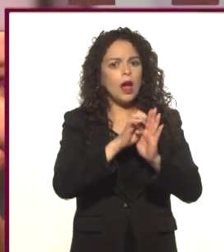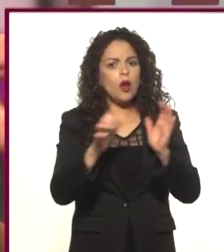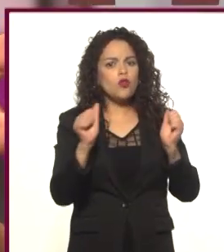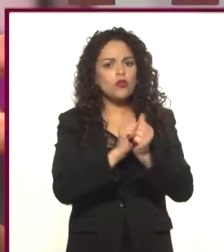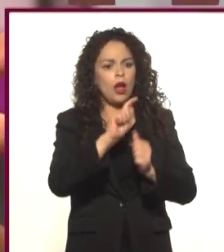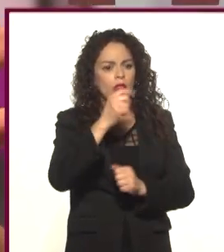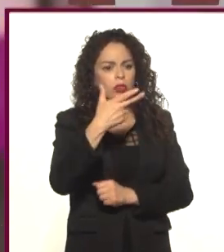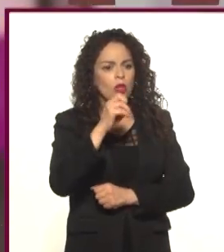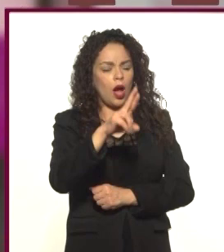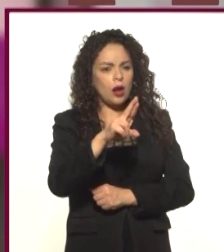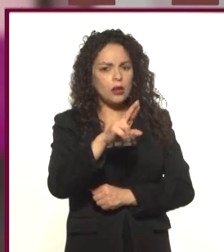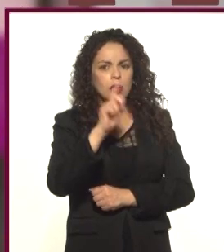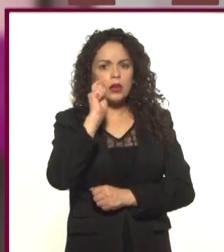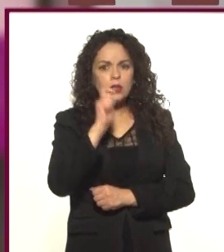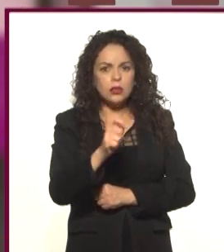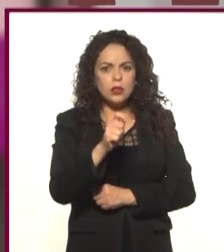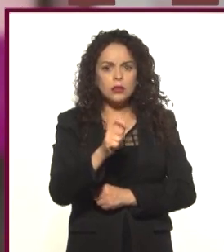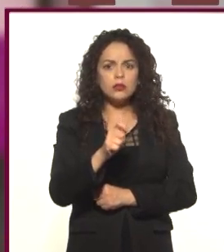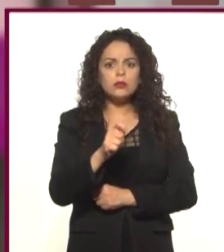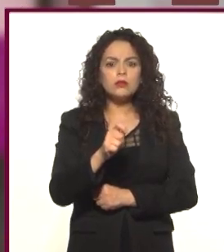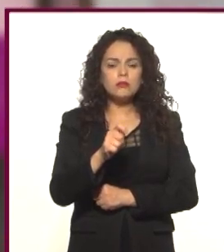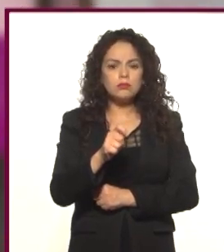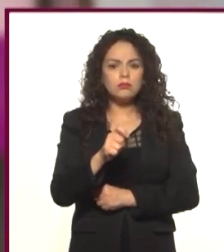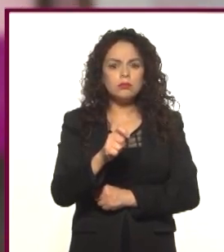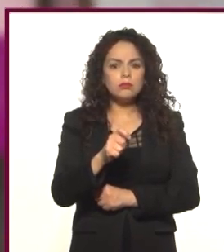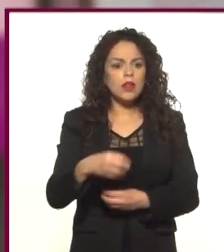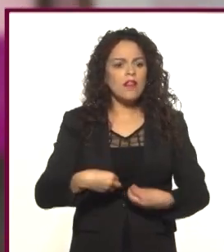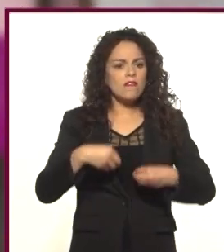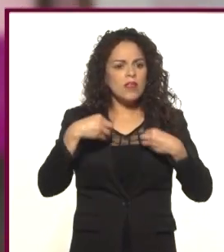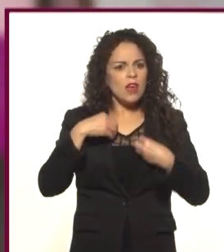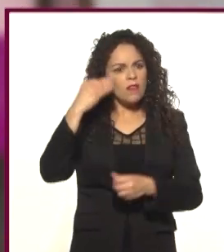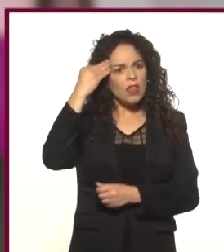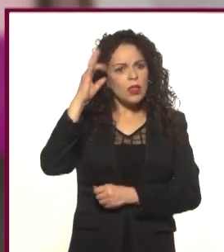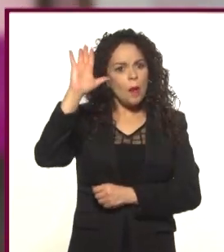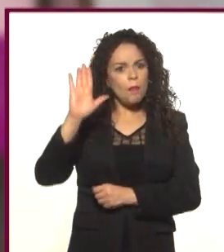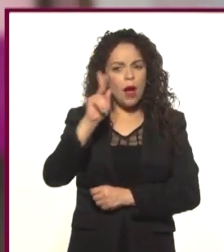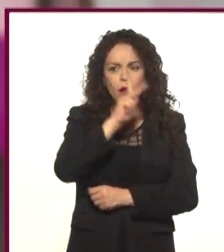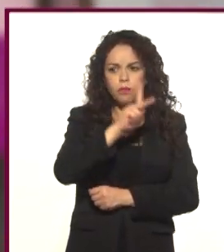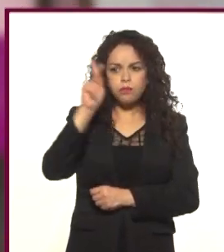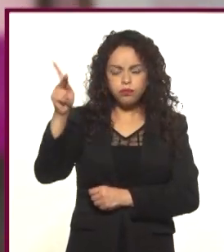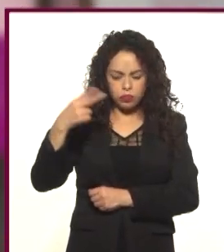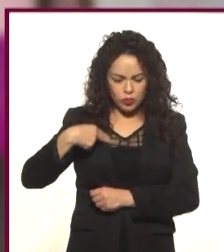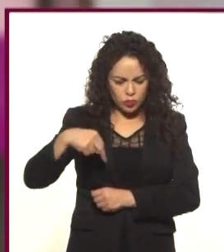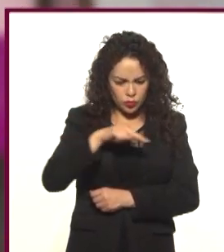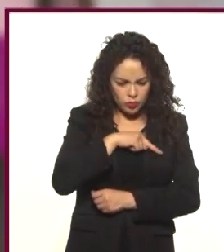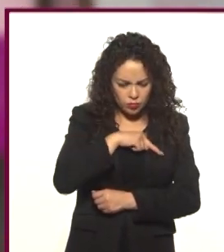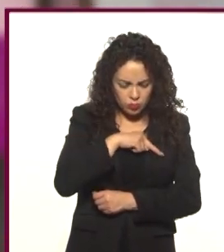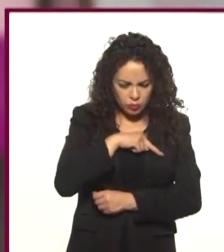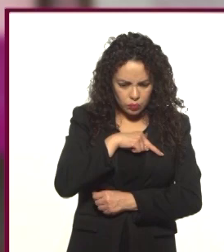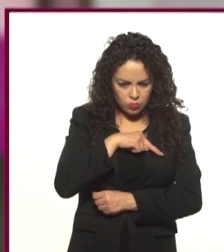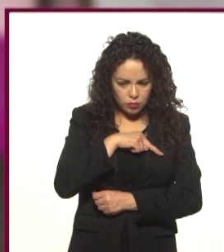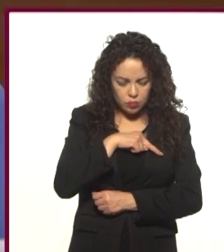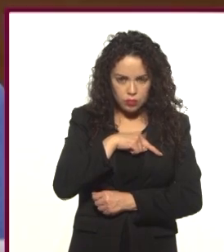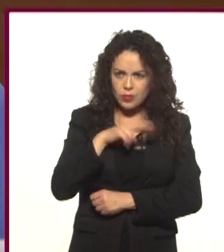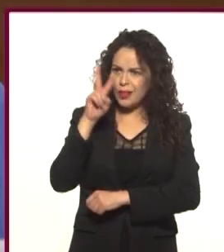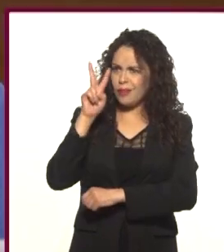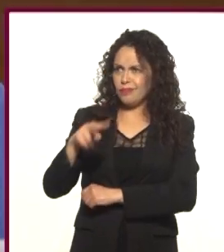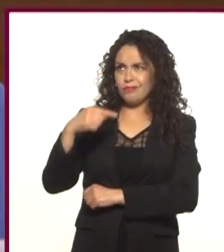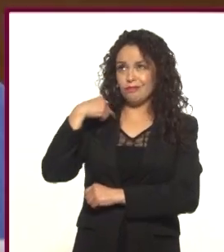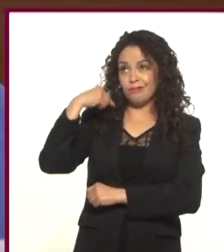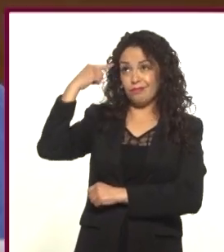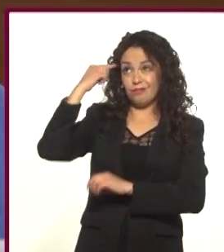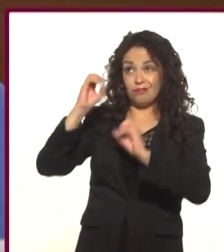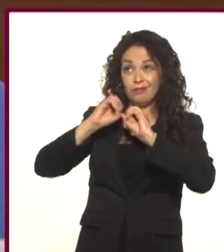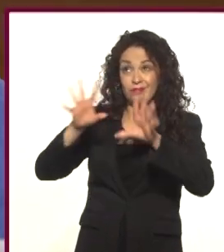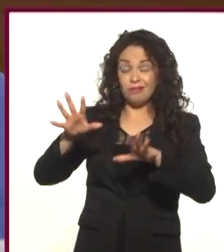Thor, por ejemplo, que mantienen el mito de su creación, pero que viven en una época parecida a la nuestra? La verdad no lo tengo